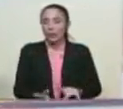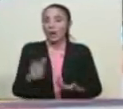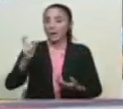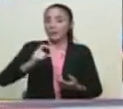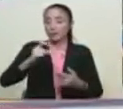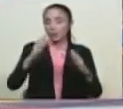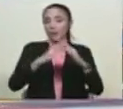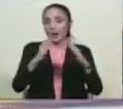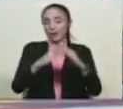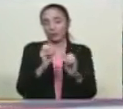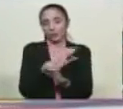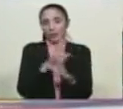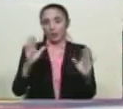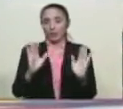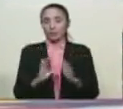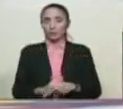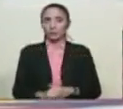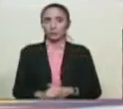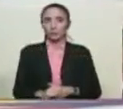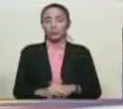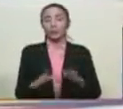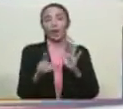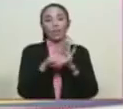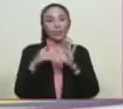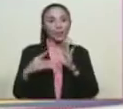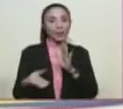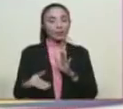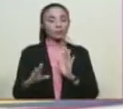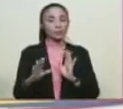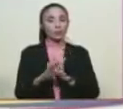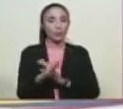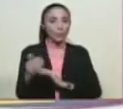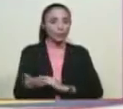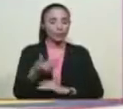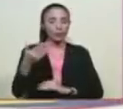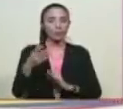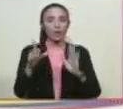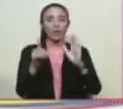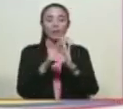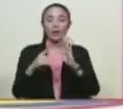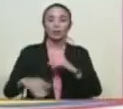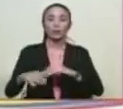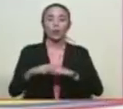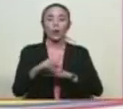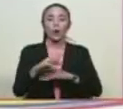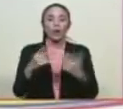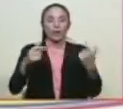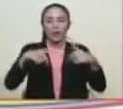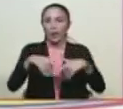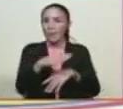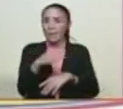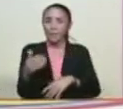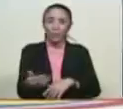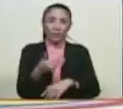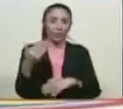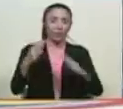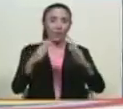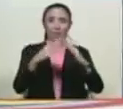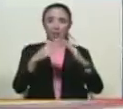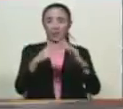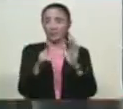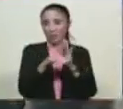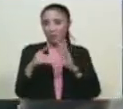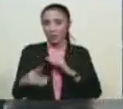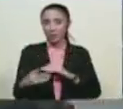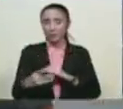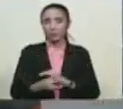hogar. Y el derecho a la vivienda tenemos que considerarlo como uno de los derechos humanos inalienables, fundamentales,